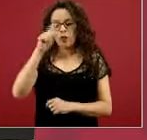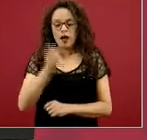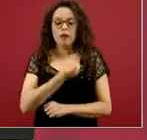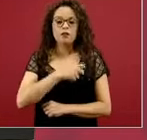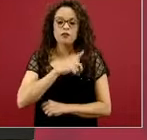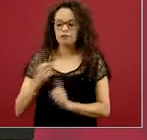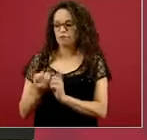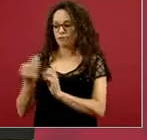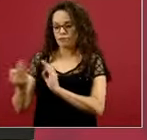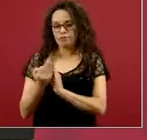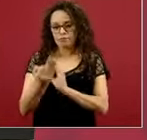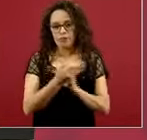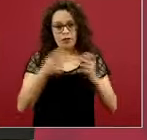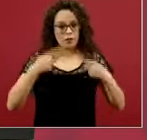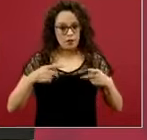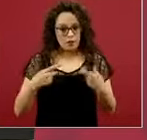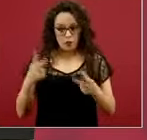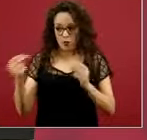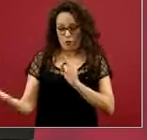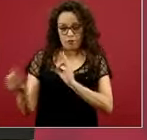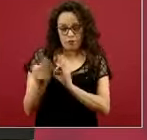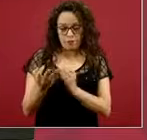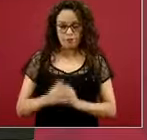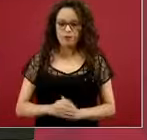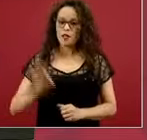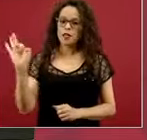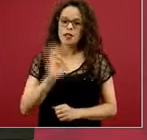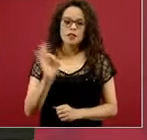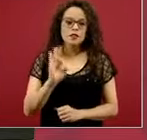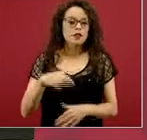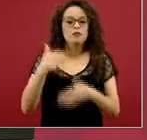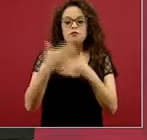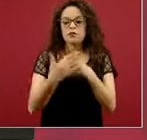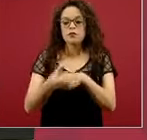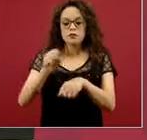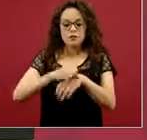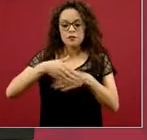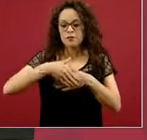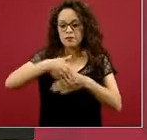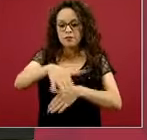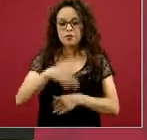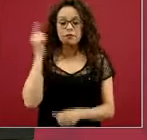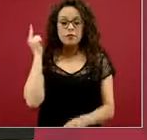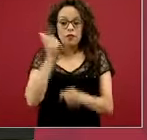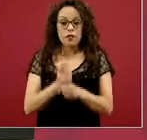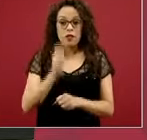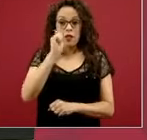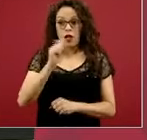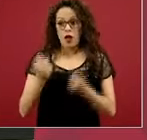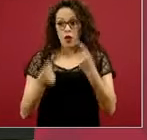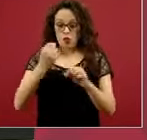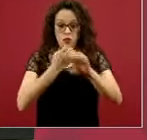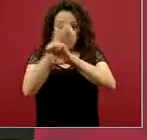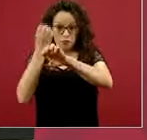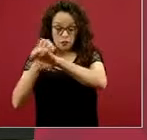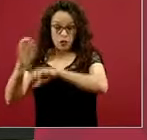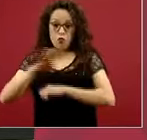sana distancia. Si alguna vez durante las próximas semanas vemos que algunas entidades federativas